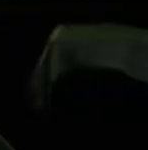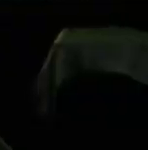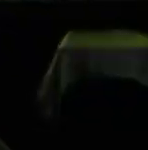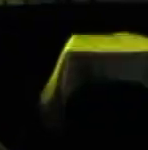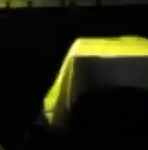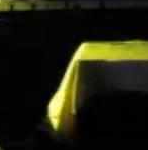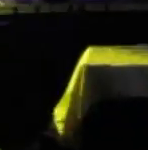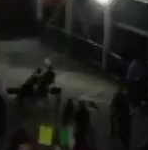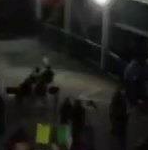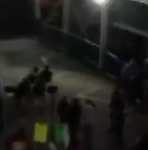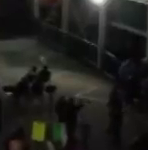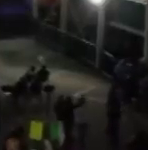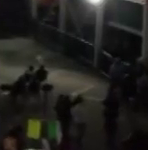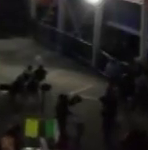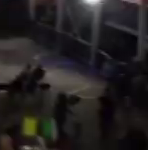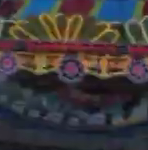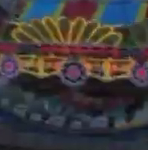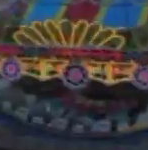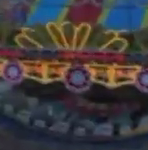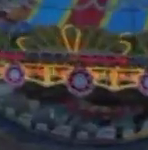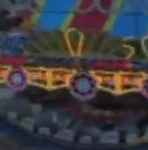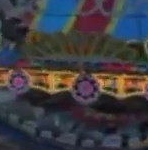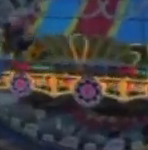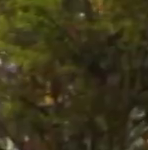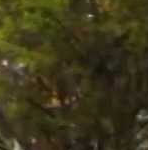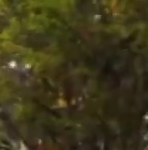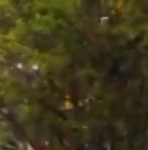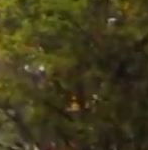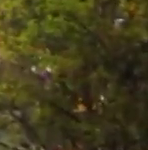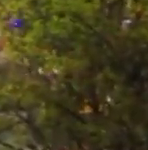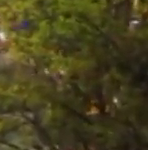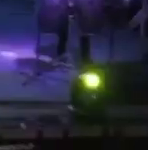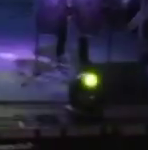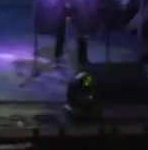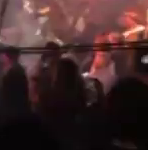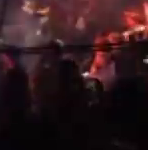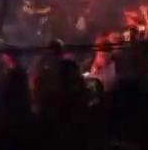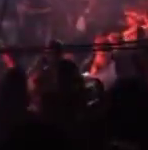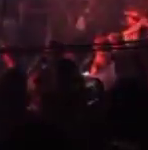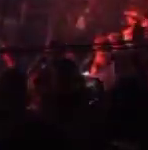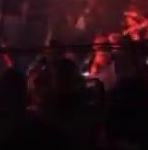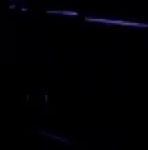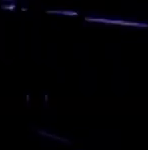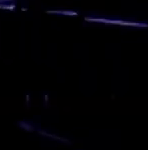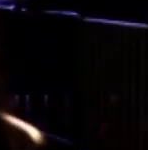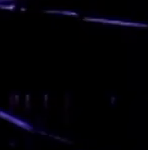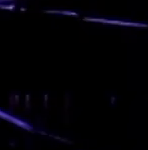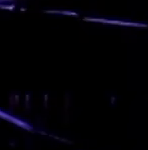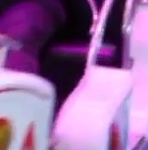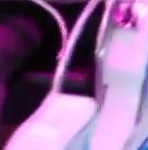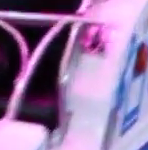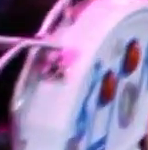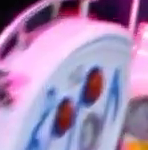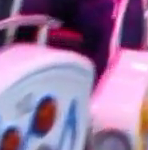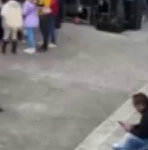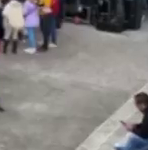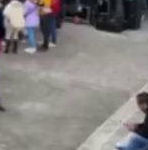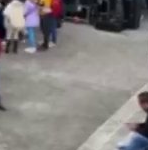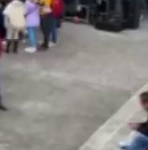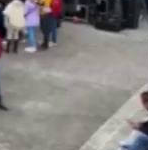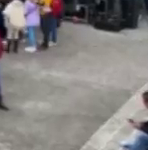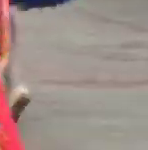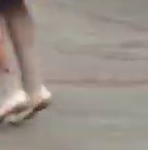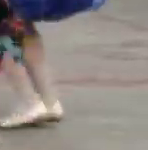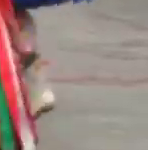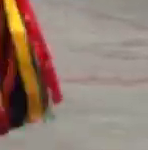mejores espectáculos en el Teatro del Pueblo. Emocionantes juegos mecánicos y más de 400 eventos. Diversión